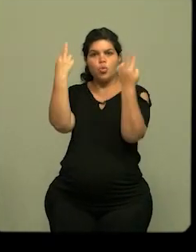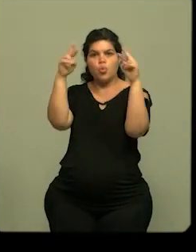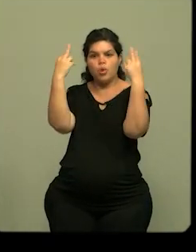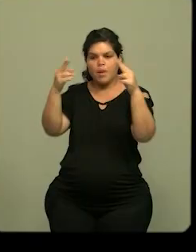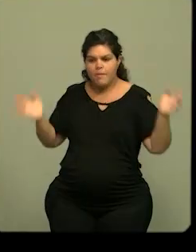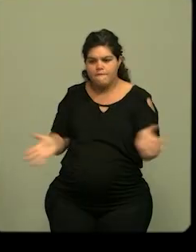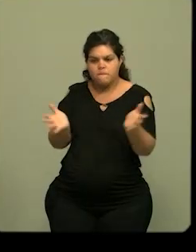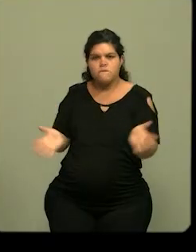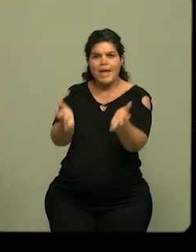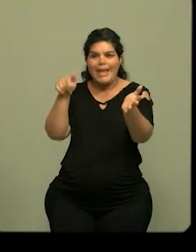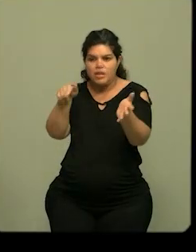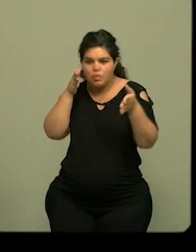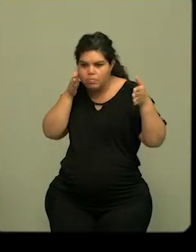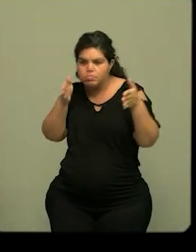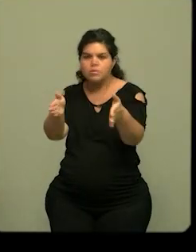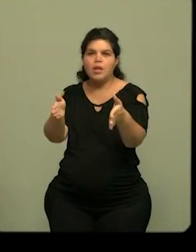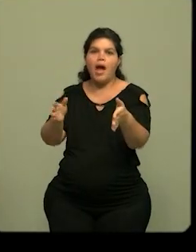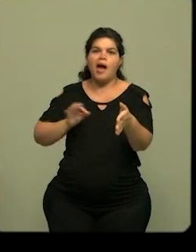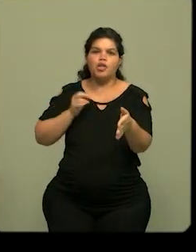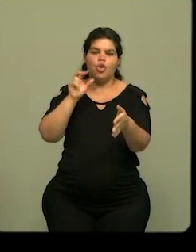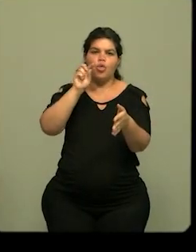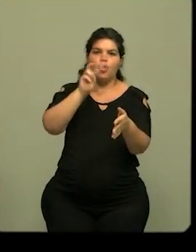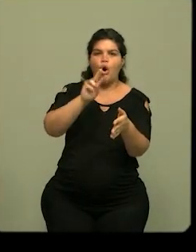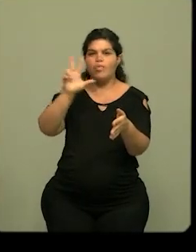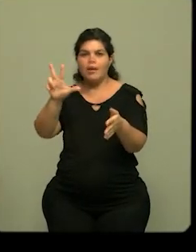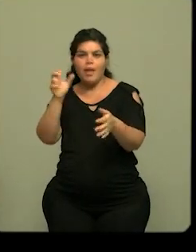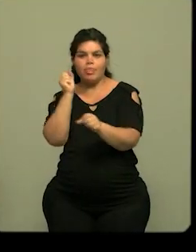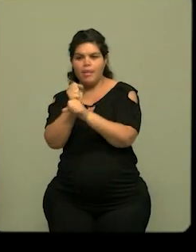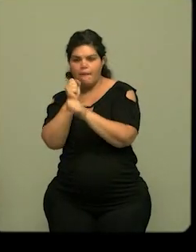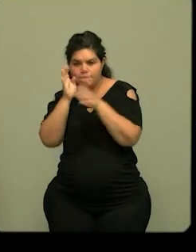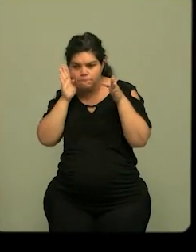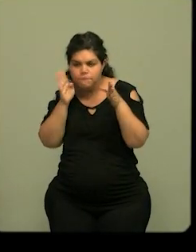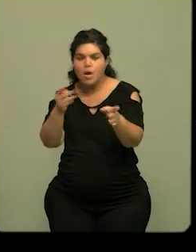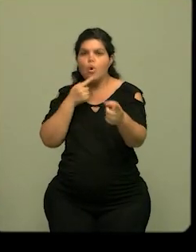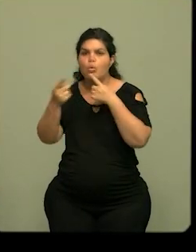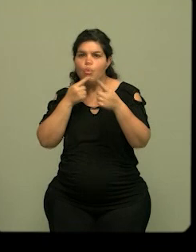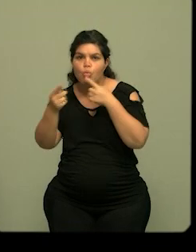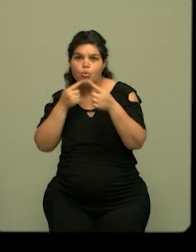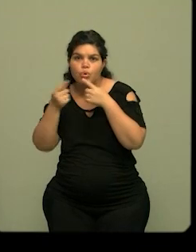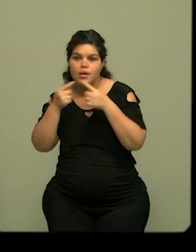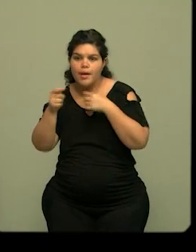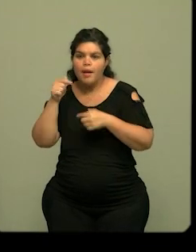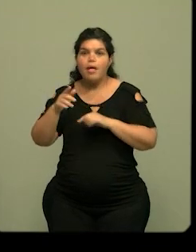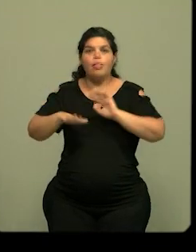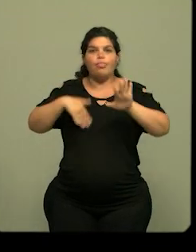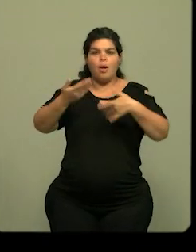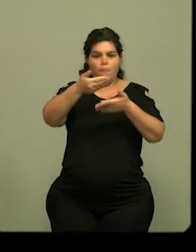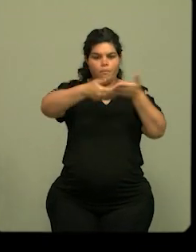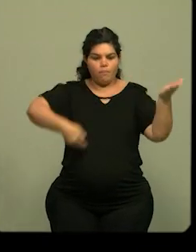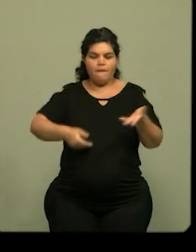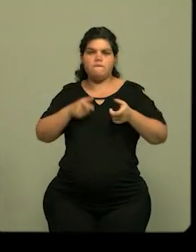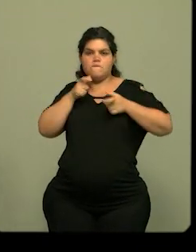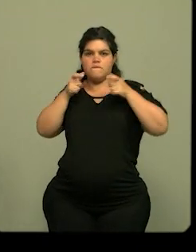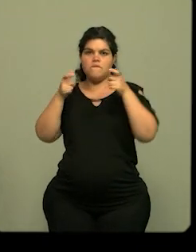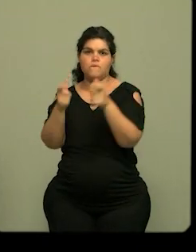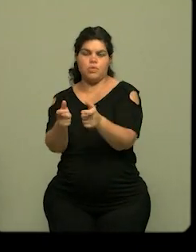3 años de trabajo, de consultorías. Y todas estas acciones dan una respuesta concreta, ¿no? Y también creo que la universidad